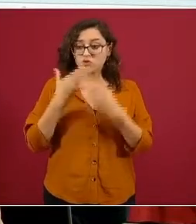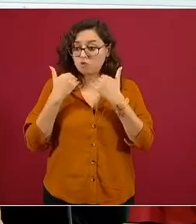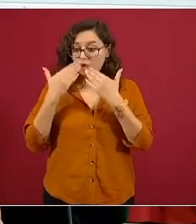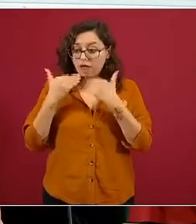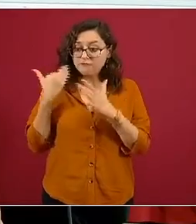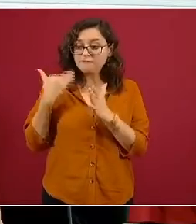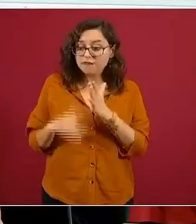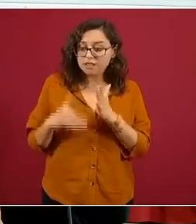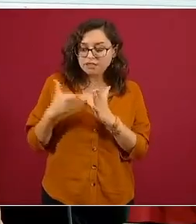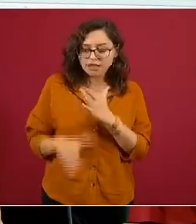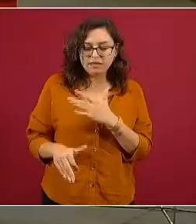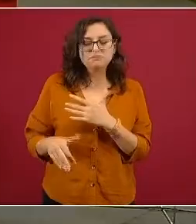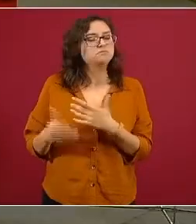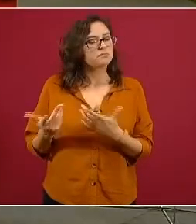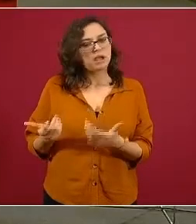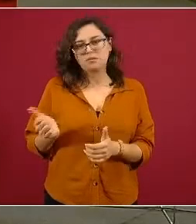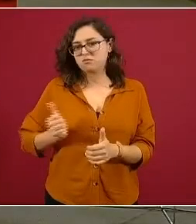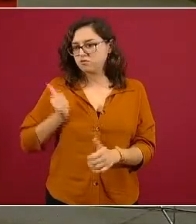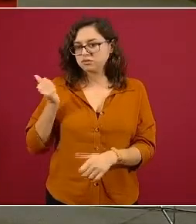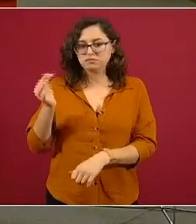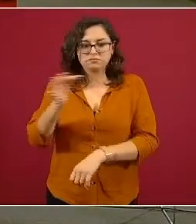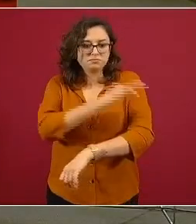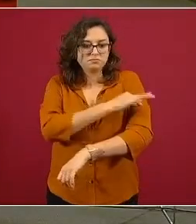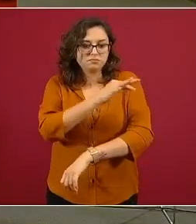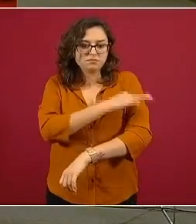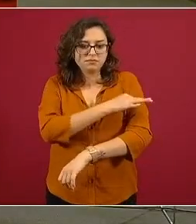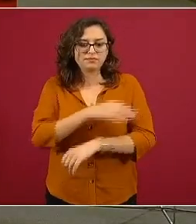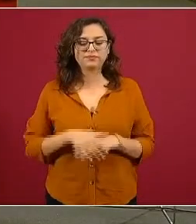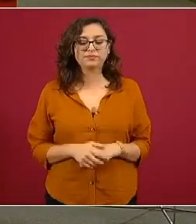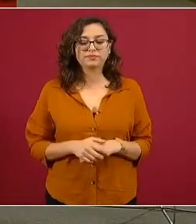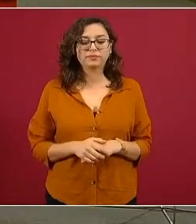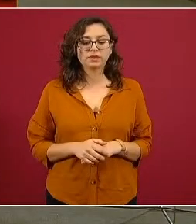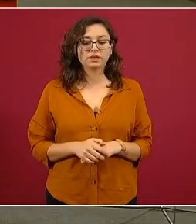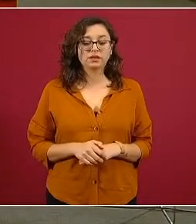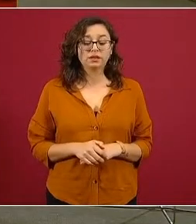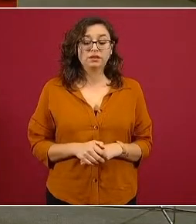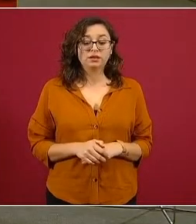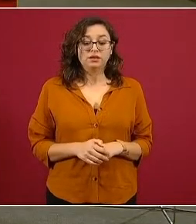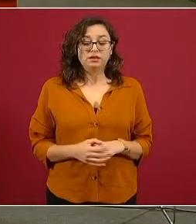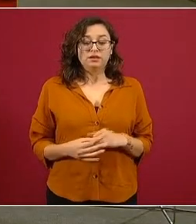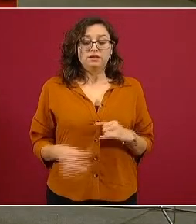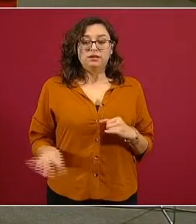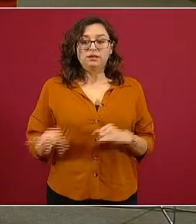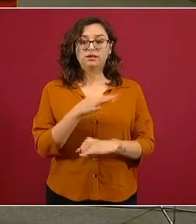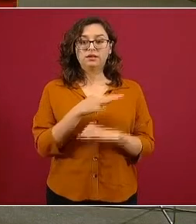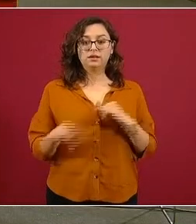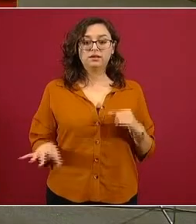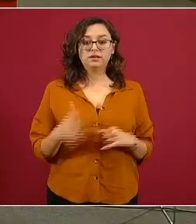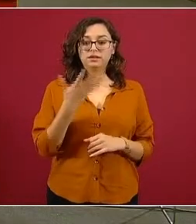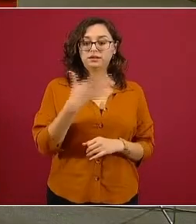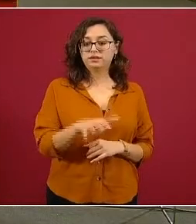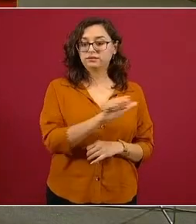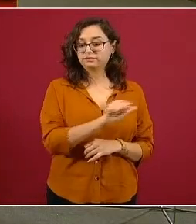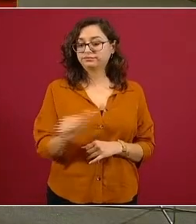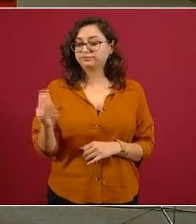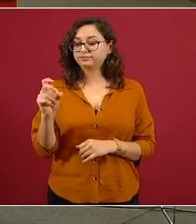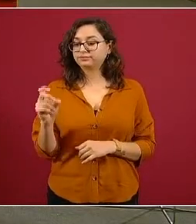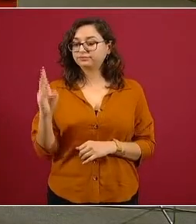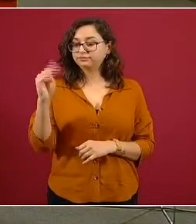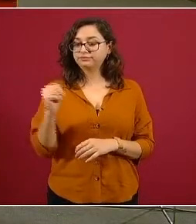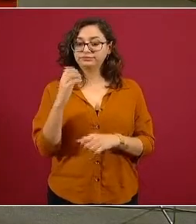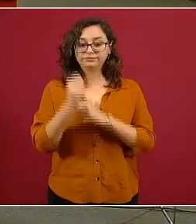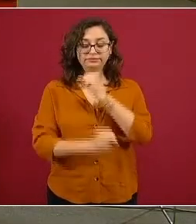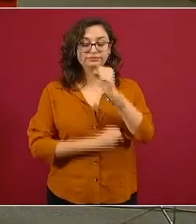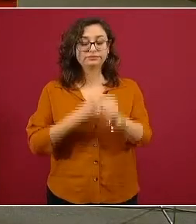también, completamos esquemas de vacunación. Y la última, de personas a 10 a 39 años. Se recordarán que con